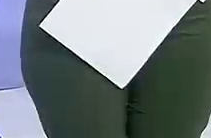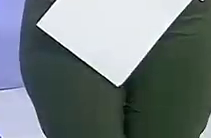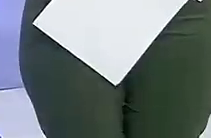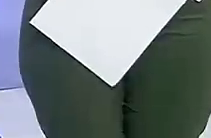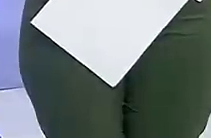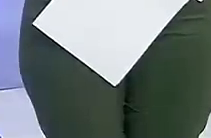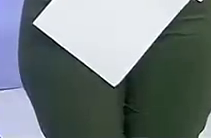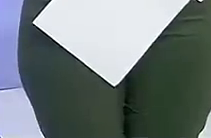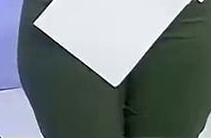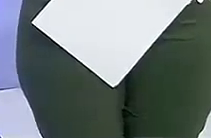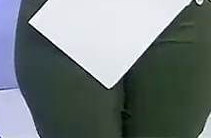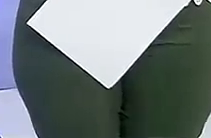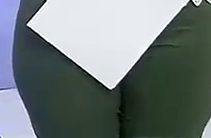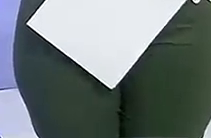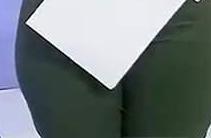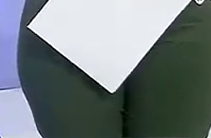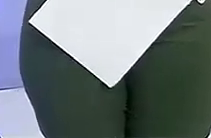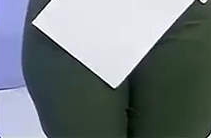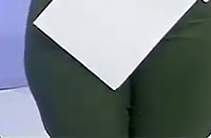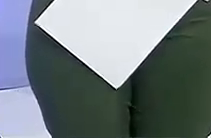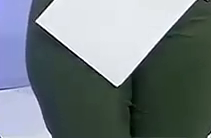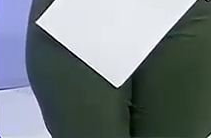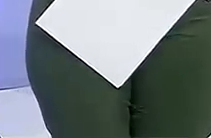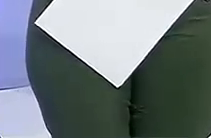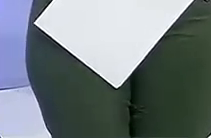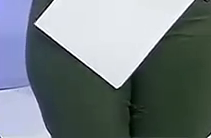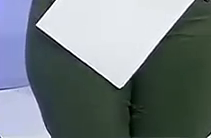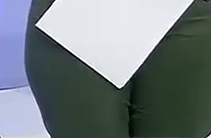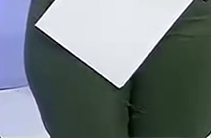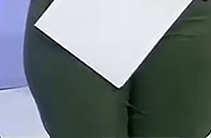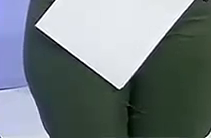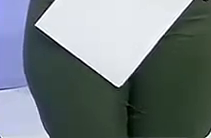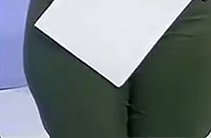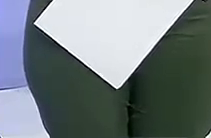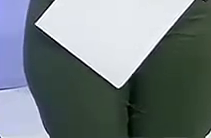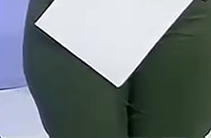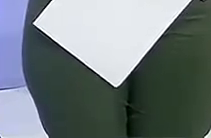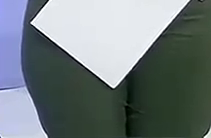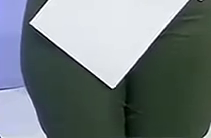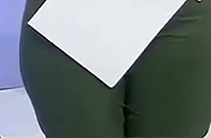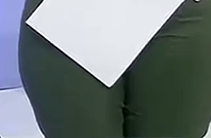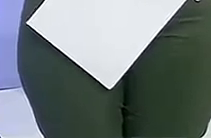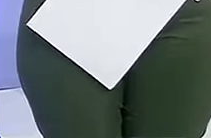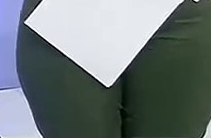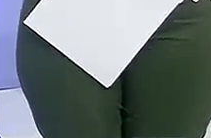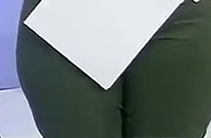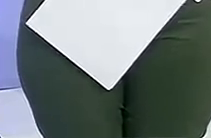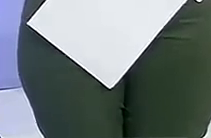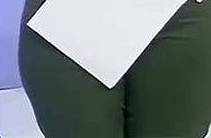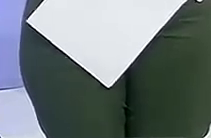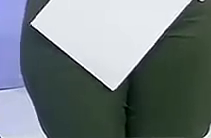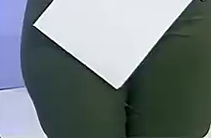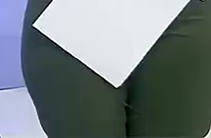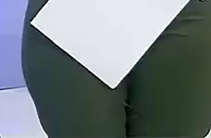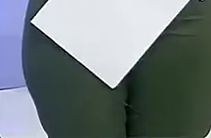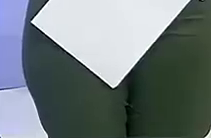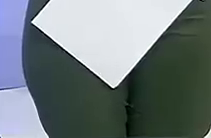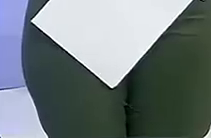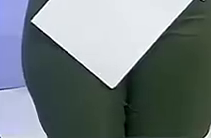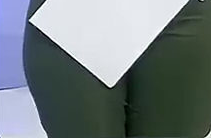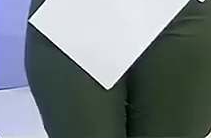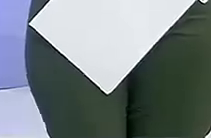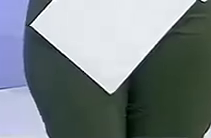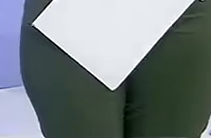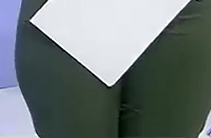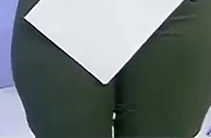Hola, ¿qué tal, amigos? Saludos cordiales para todos. Un abrazo inmenso, señoras y señores. Bienvenidos a este espacio noticioso con mucha información, análisis